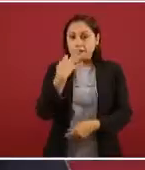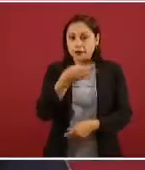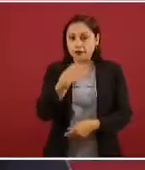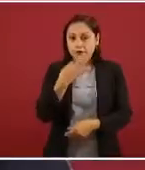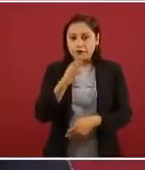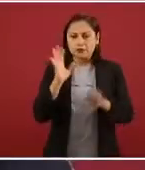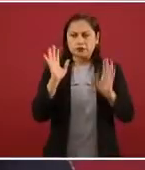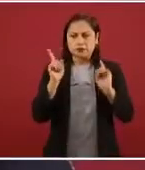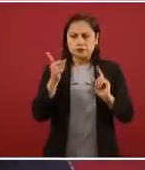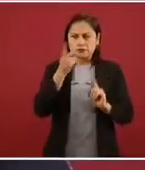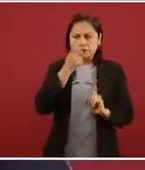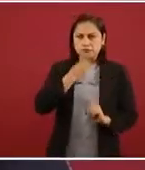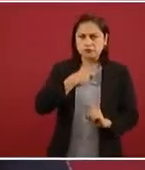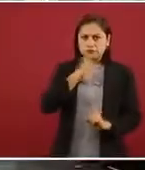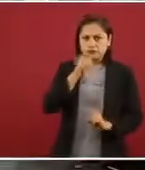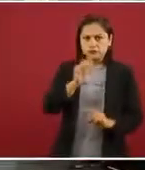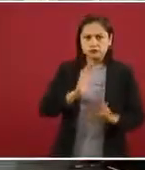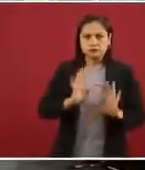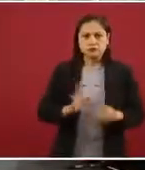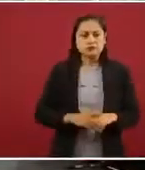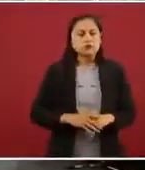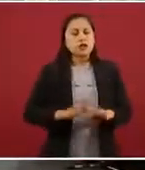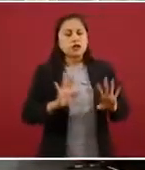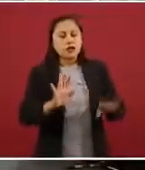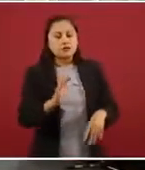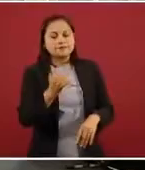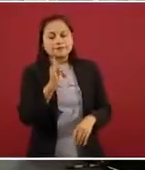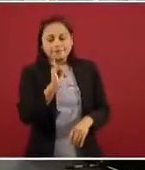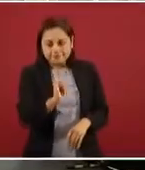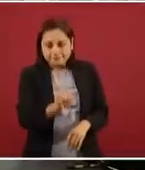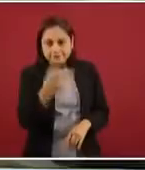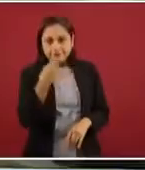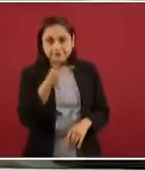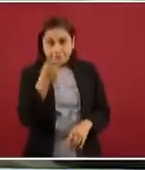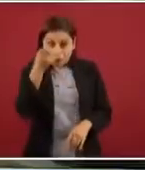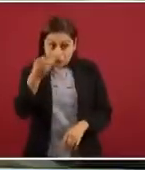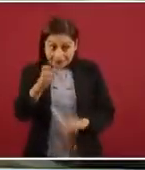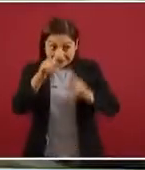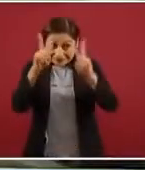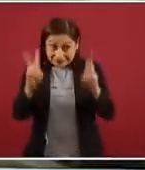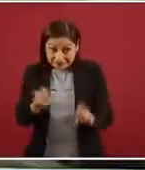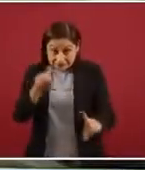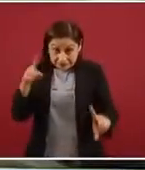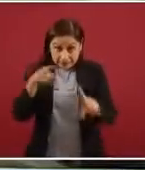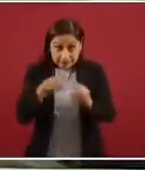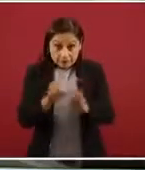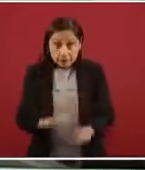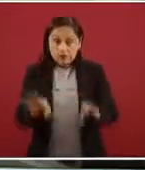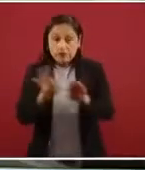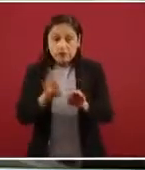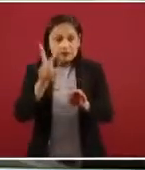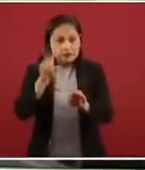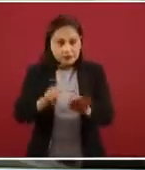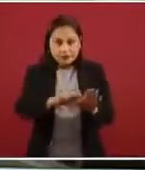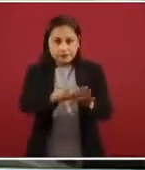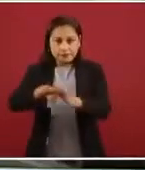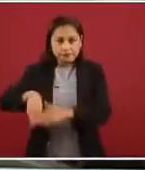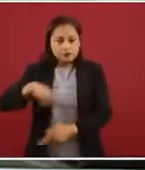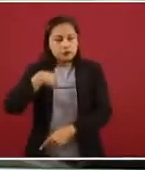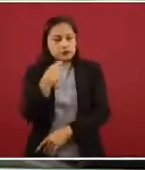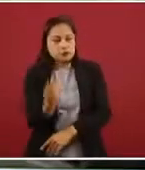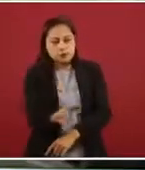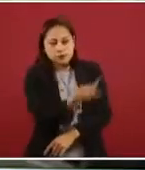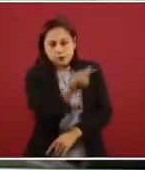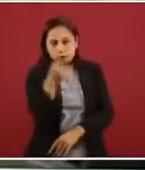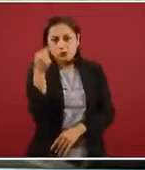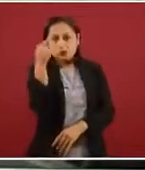esa información. Que ese no es el tema central, presidente, sino el tema central es si cambiamos, si usted tiene contemplado que